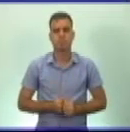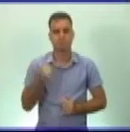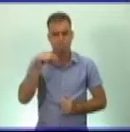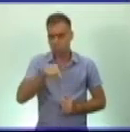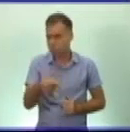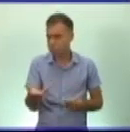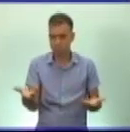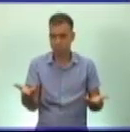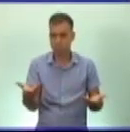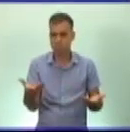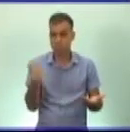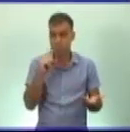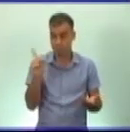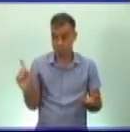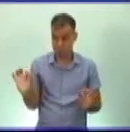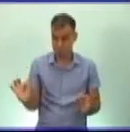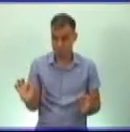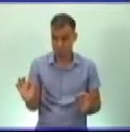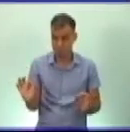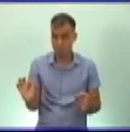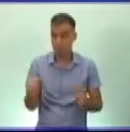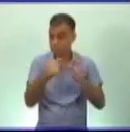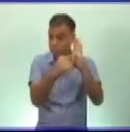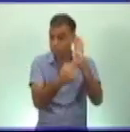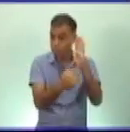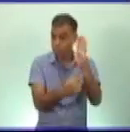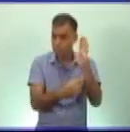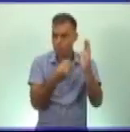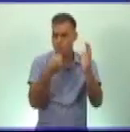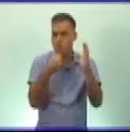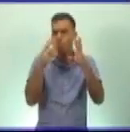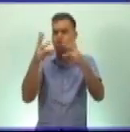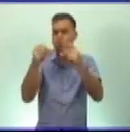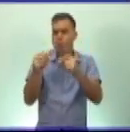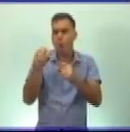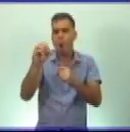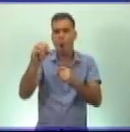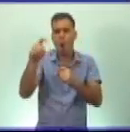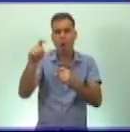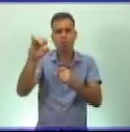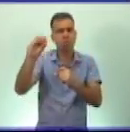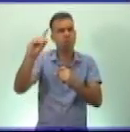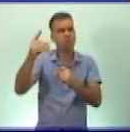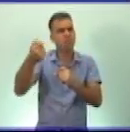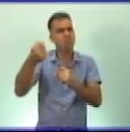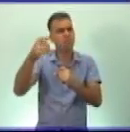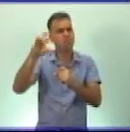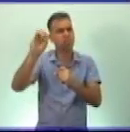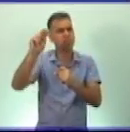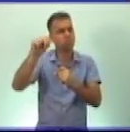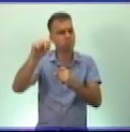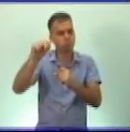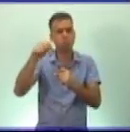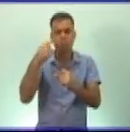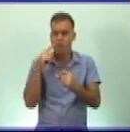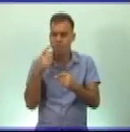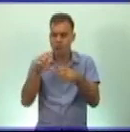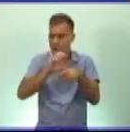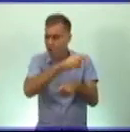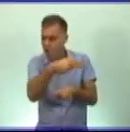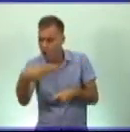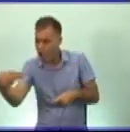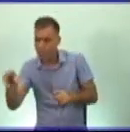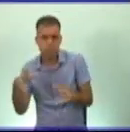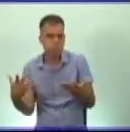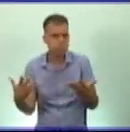entonces, aplicadas estas reglas, para determinar el número de oxidación de un elemento en una ecuación química. Y aquí tenemos la reacción